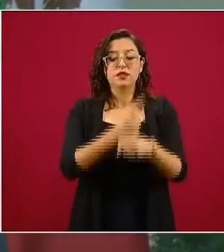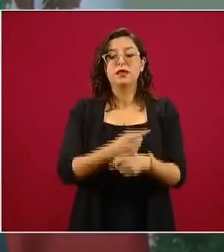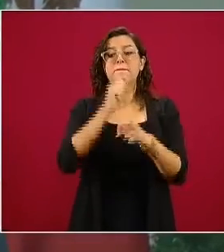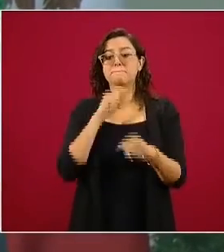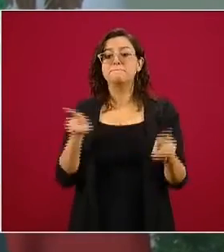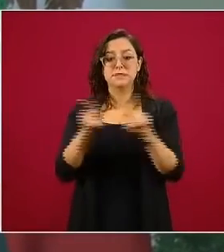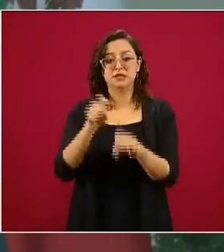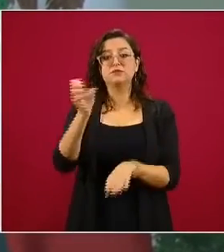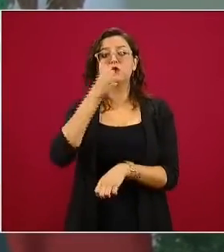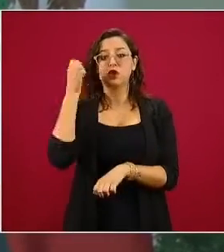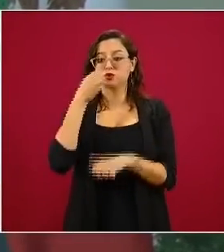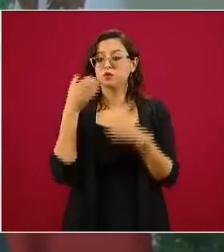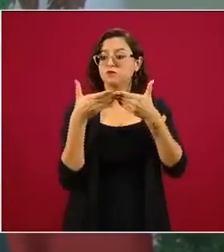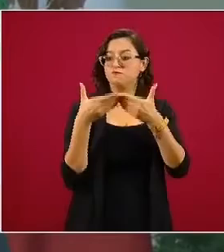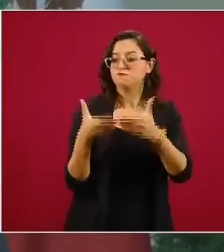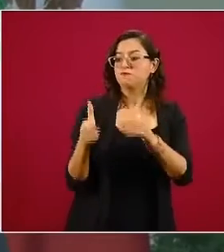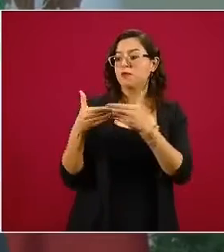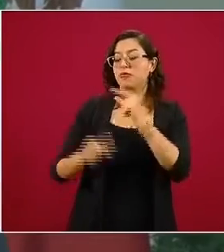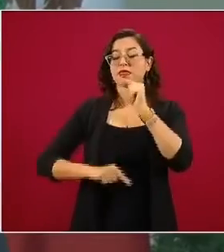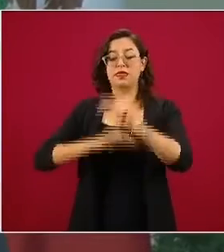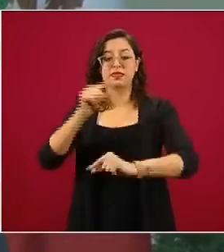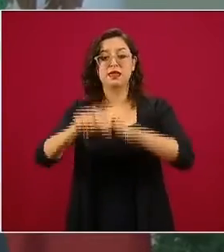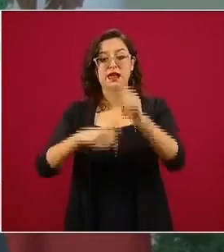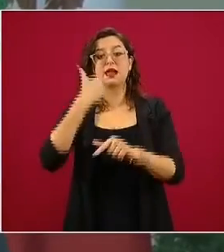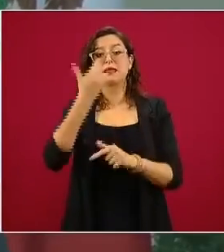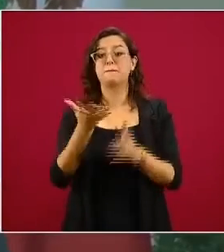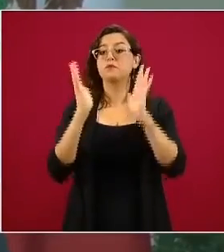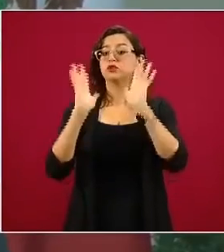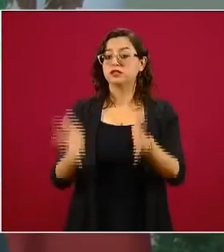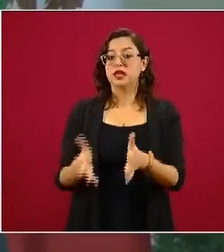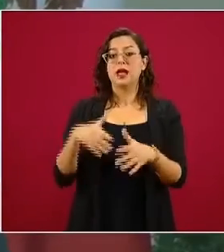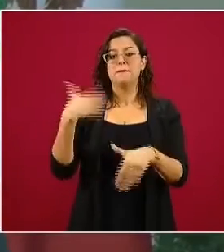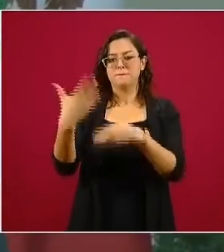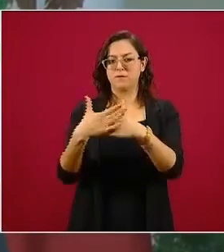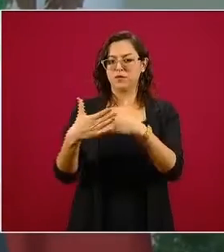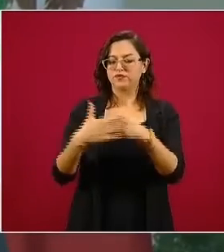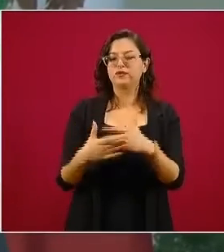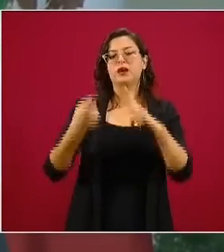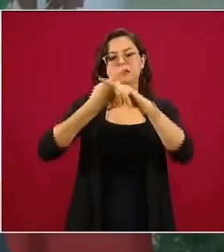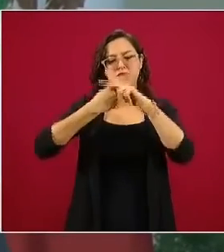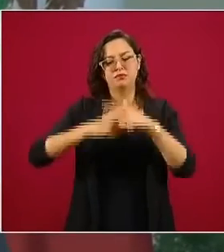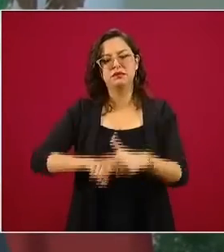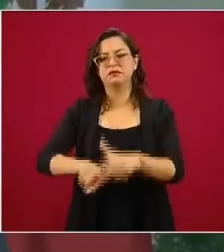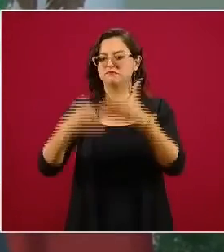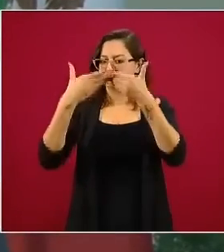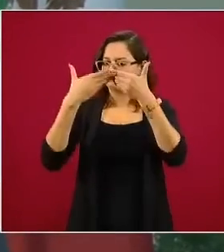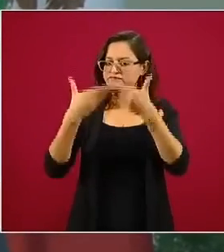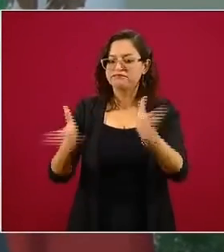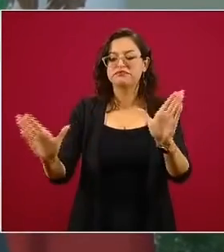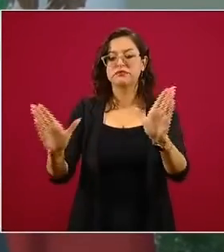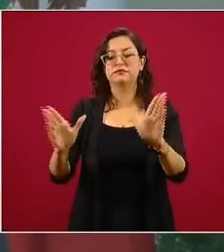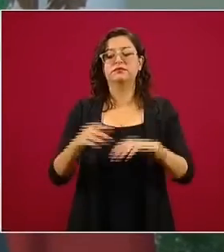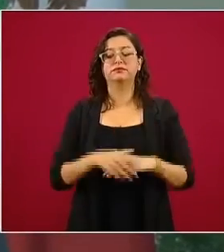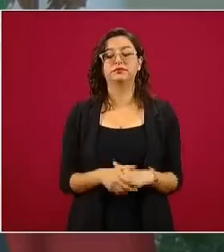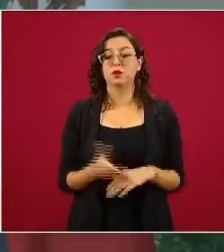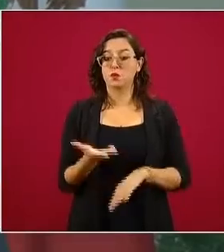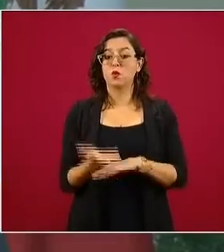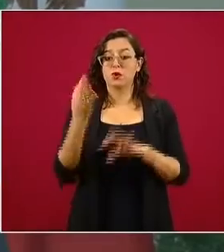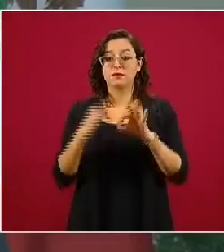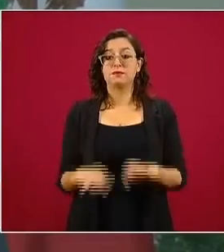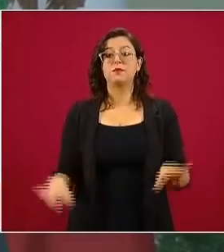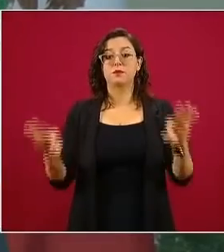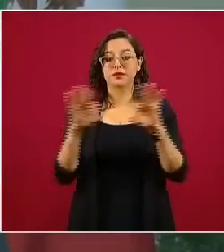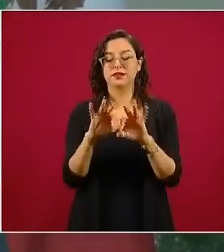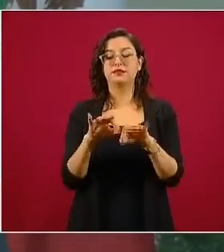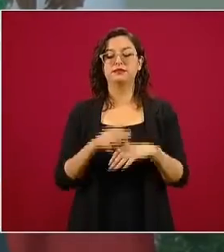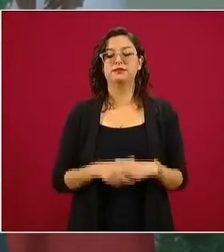que estén en marcha, que puedan empezar a funcionar en otoño. Sabemos que es muy importante y ya nos hemos